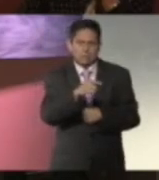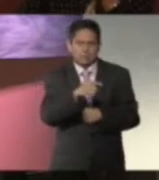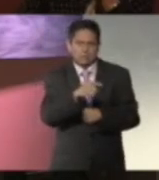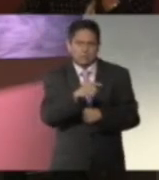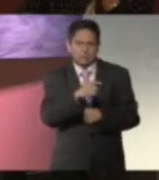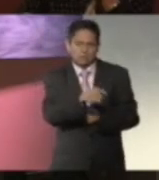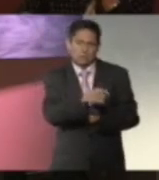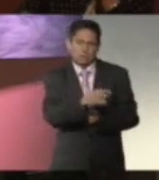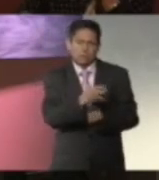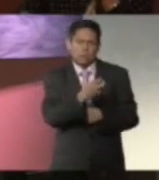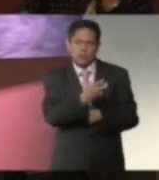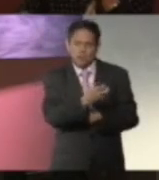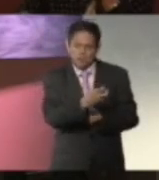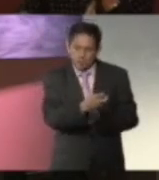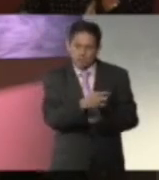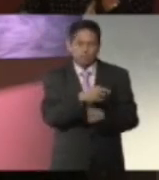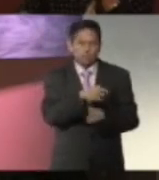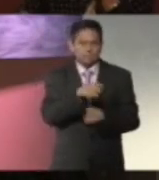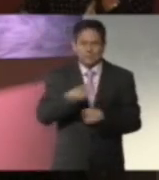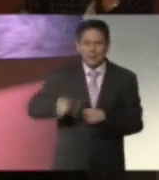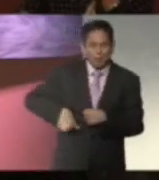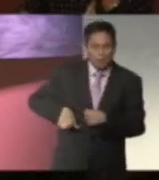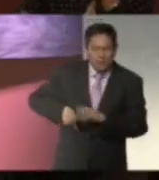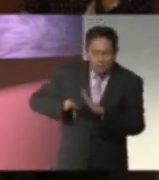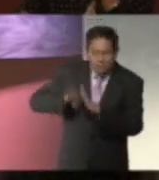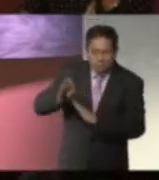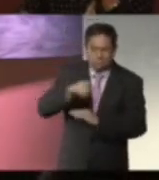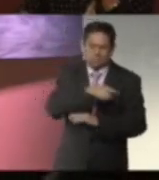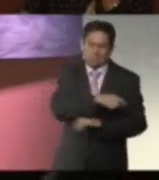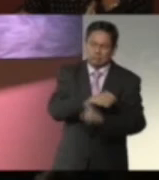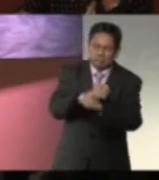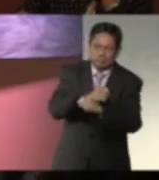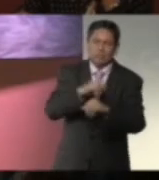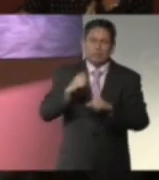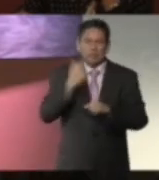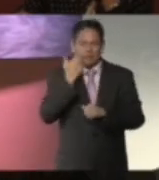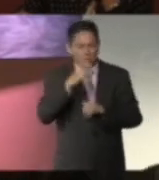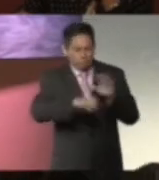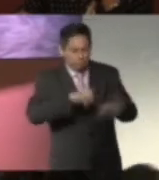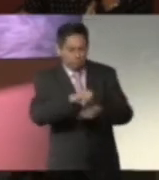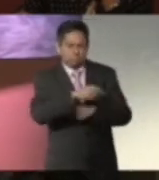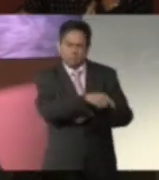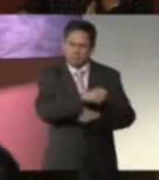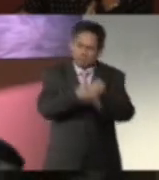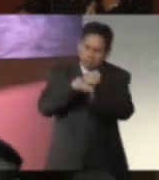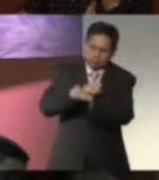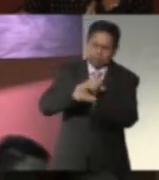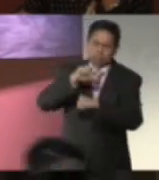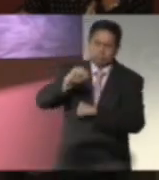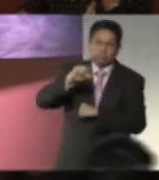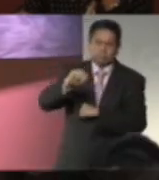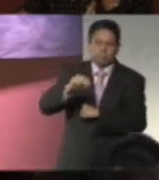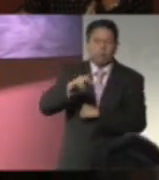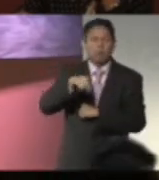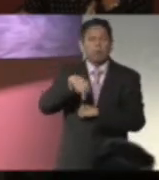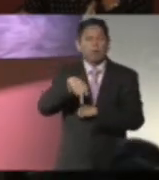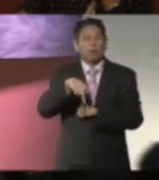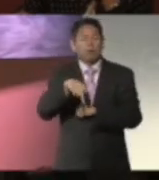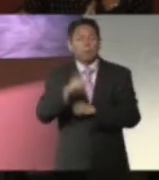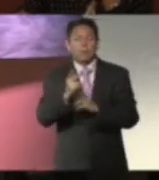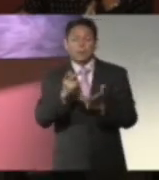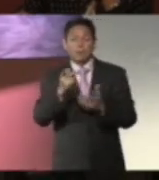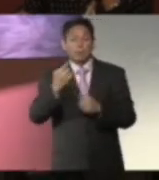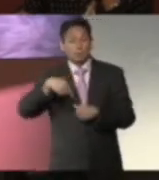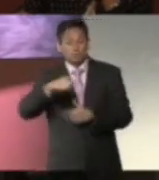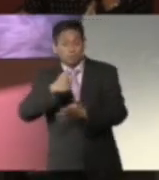al frente de estas resistencias contra el despojo, pero que mediáticamente para la población urbana